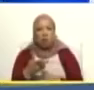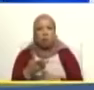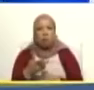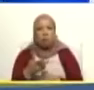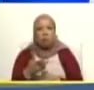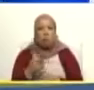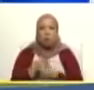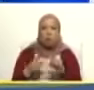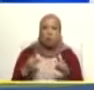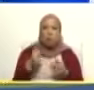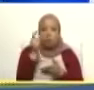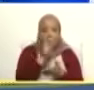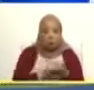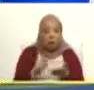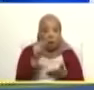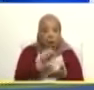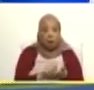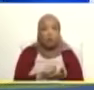Pero está escrito.